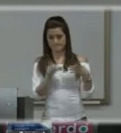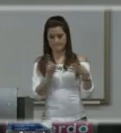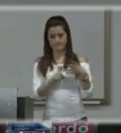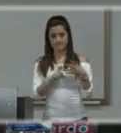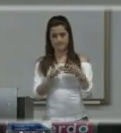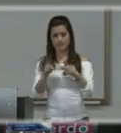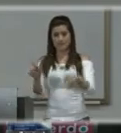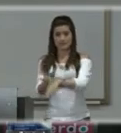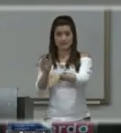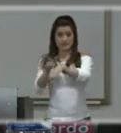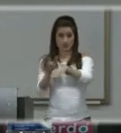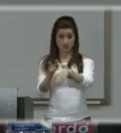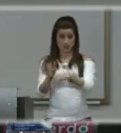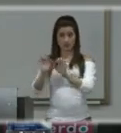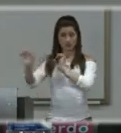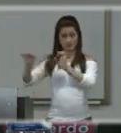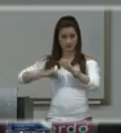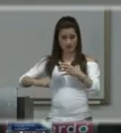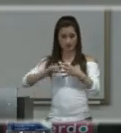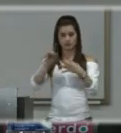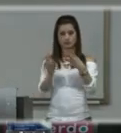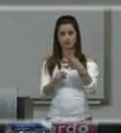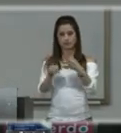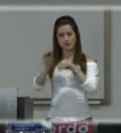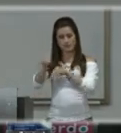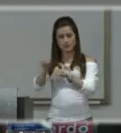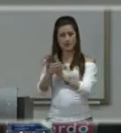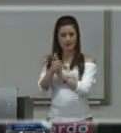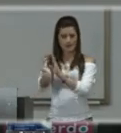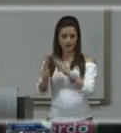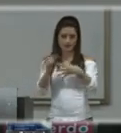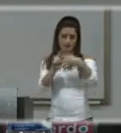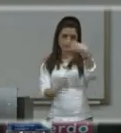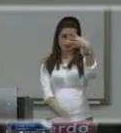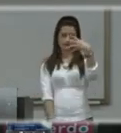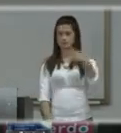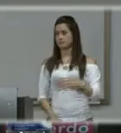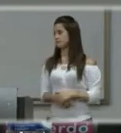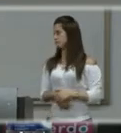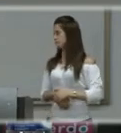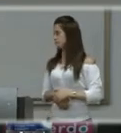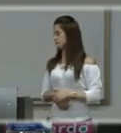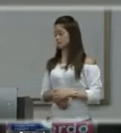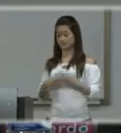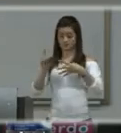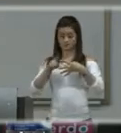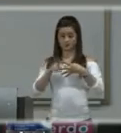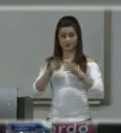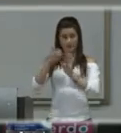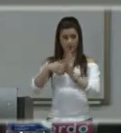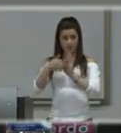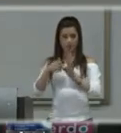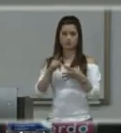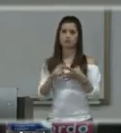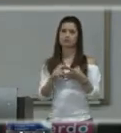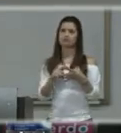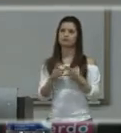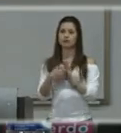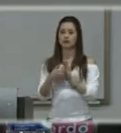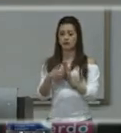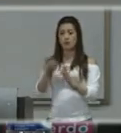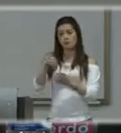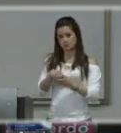sensibilización y defensa de derechos y formación de habilidades y capacidad instalada. Y la parte de diagnóstico, tuvo algunas actividades